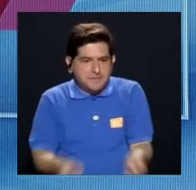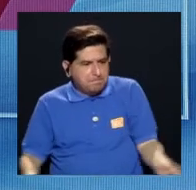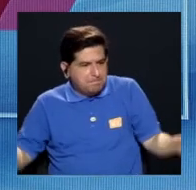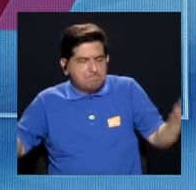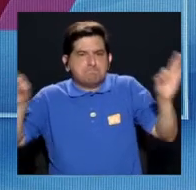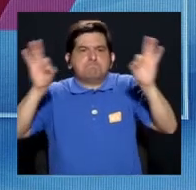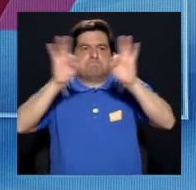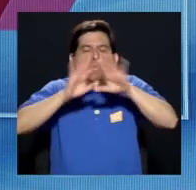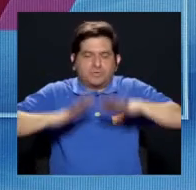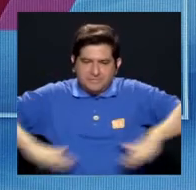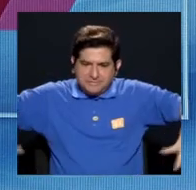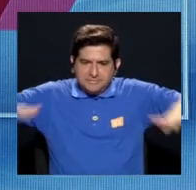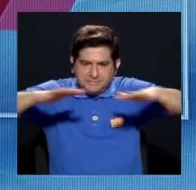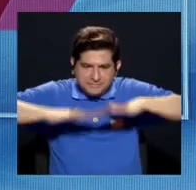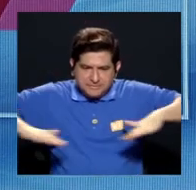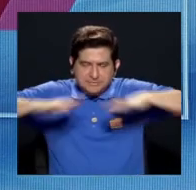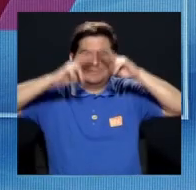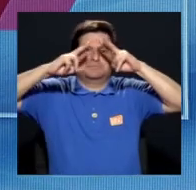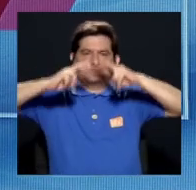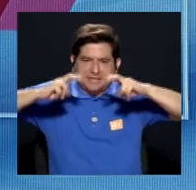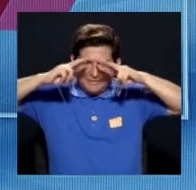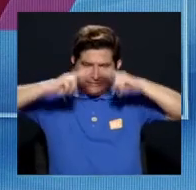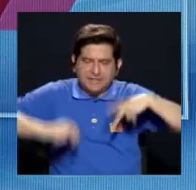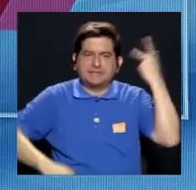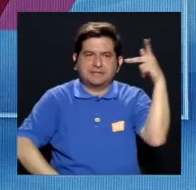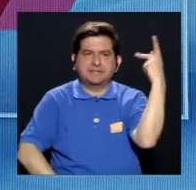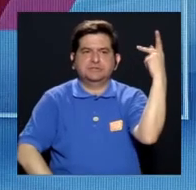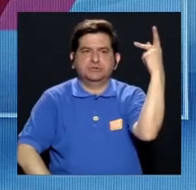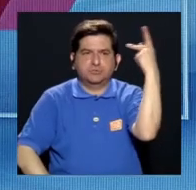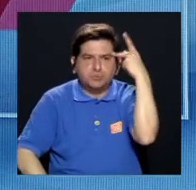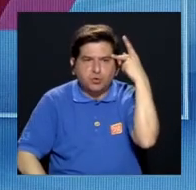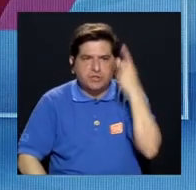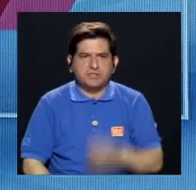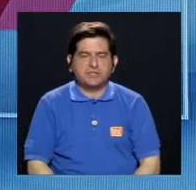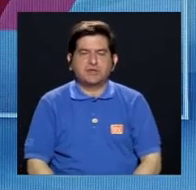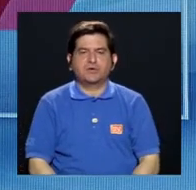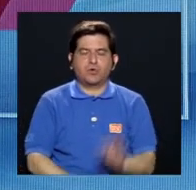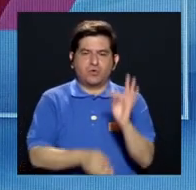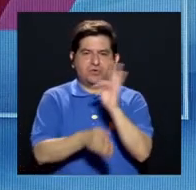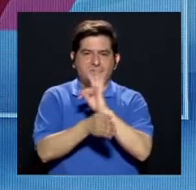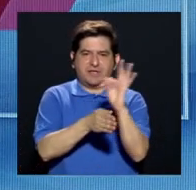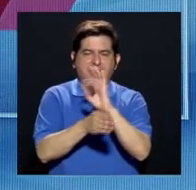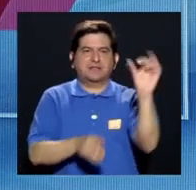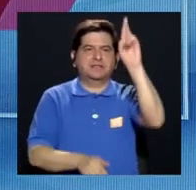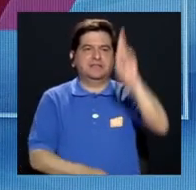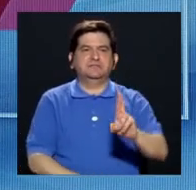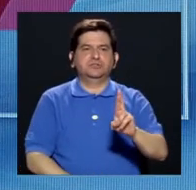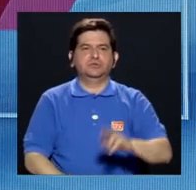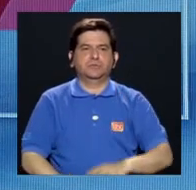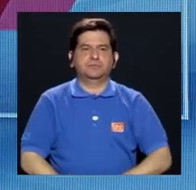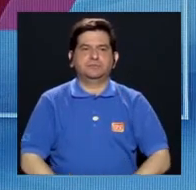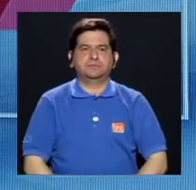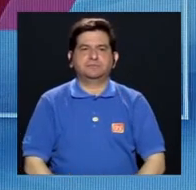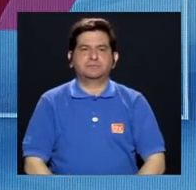importante espacio de análisis político de la televisión costarricense.